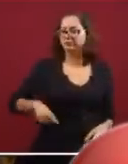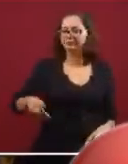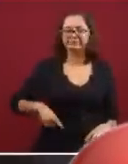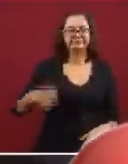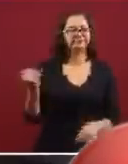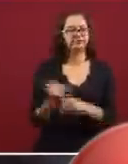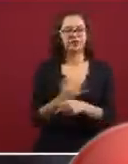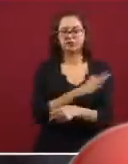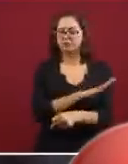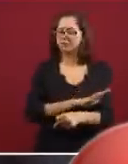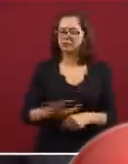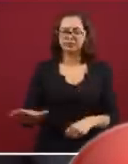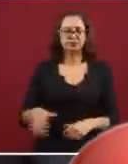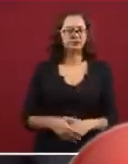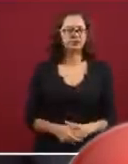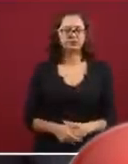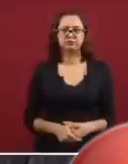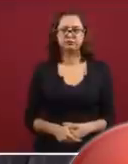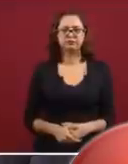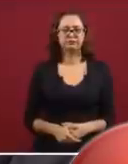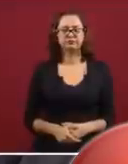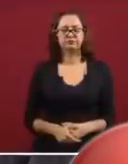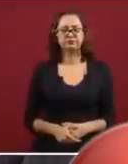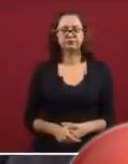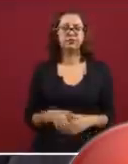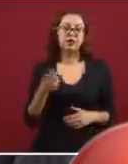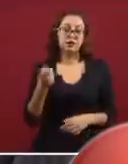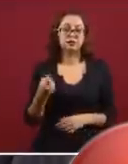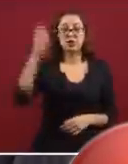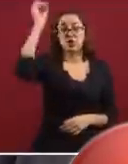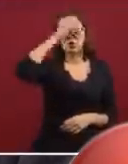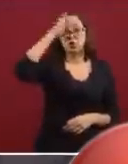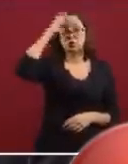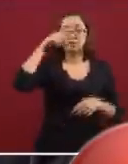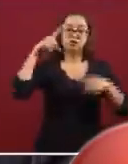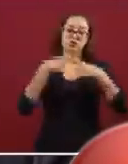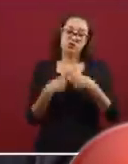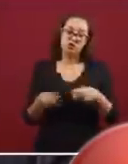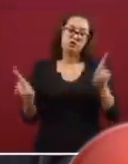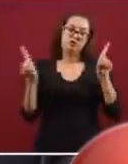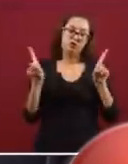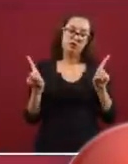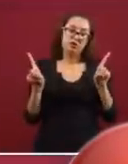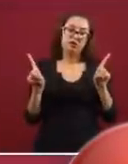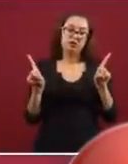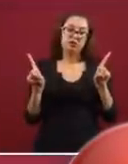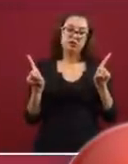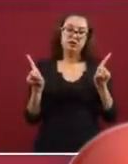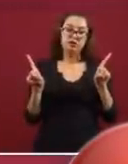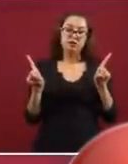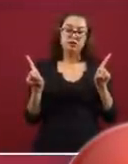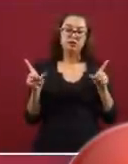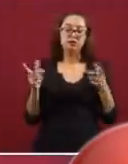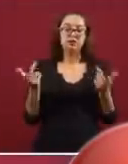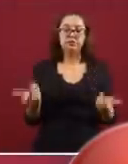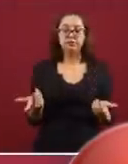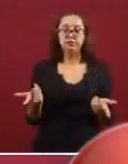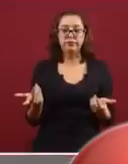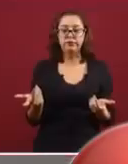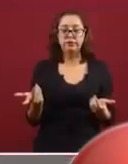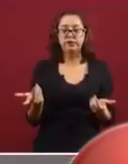Esa es la diferencia de criterio y es la diferencia con los que se